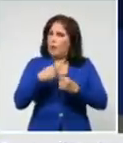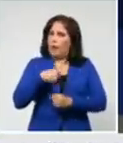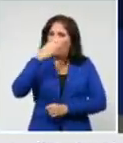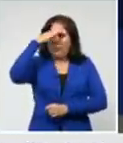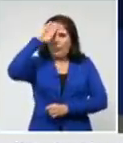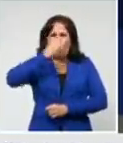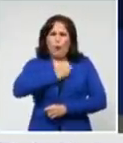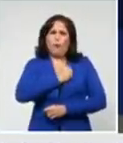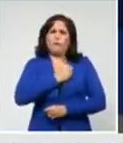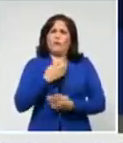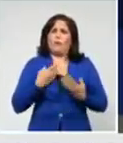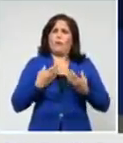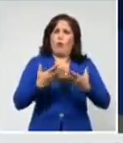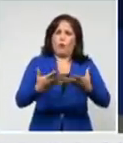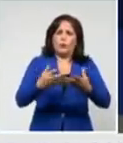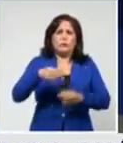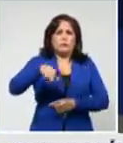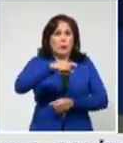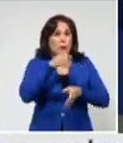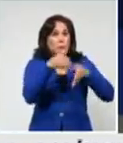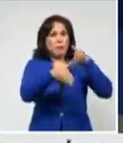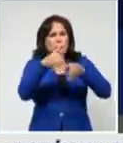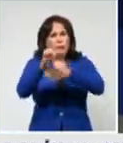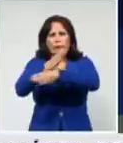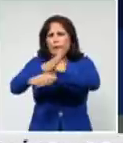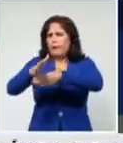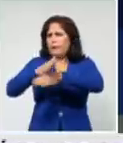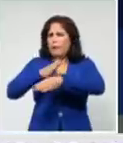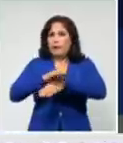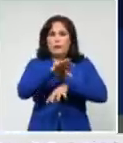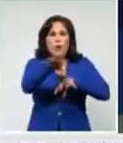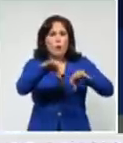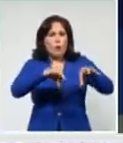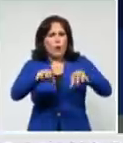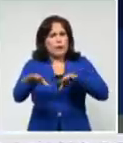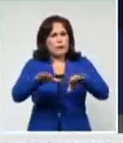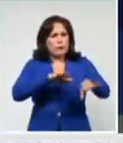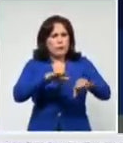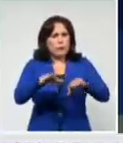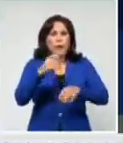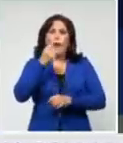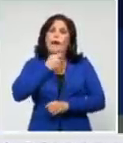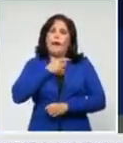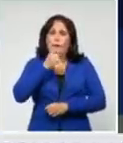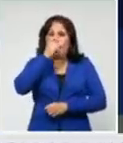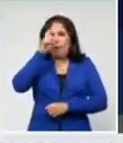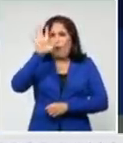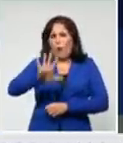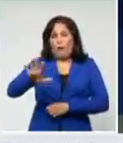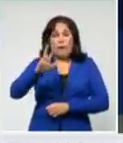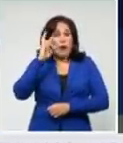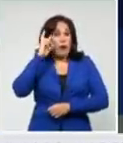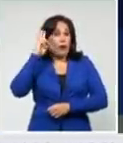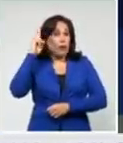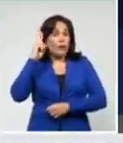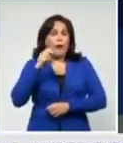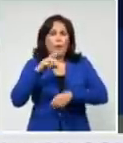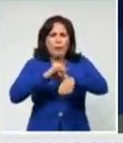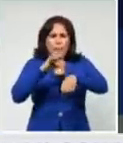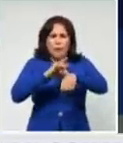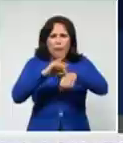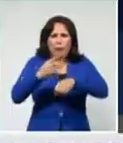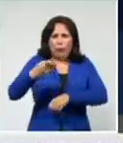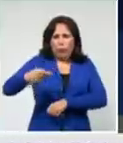Han participado en diferentes situaciones en África. Recordemos el ébola,